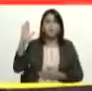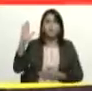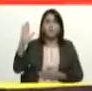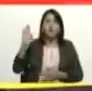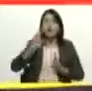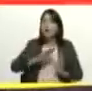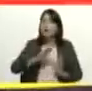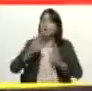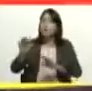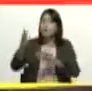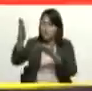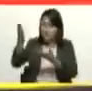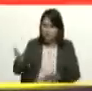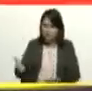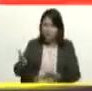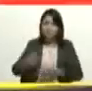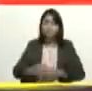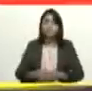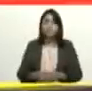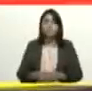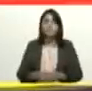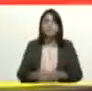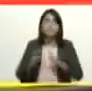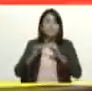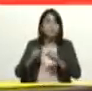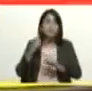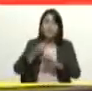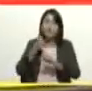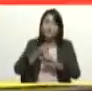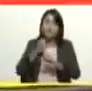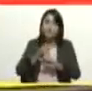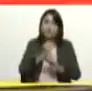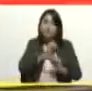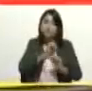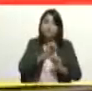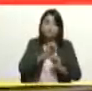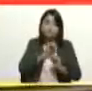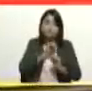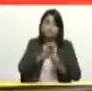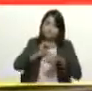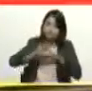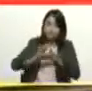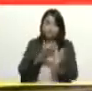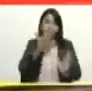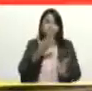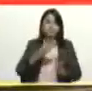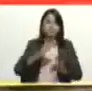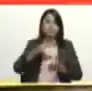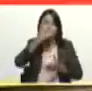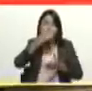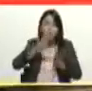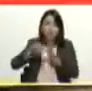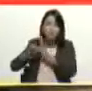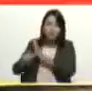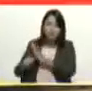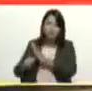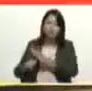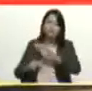al frente junto a usted en esta lucha contra la corrupción. Y esto tiene mucho que ver a